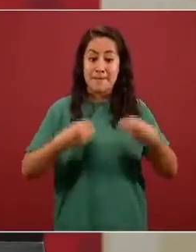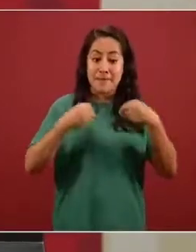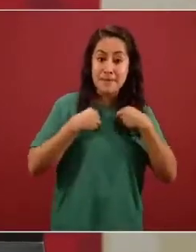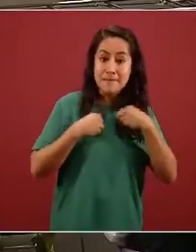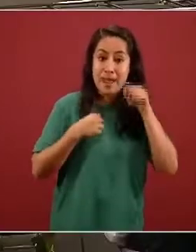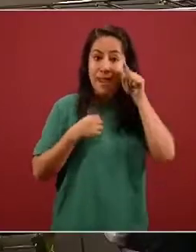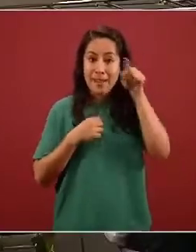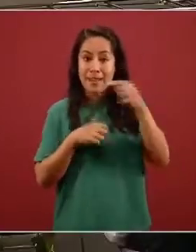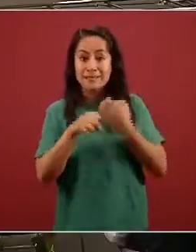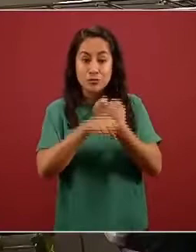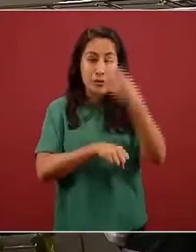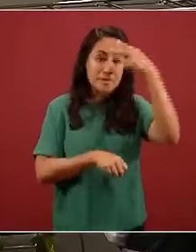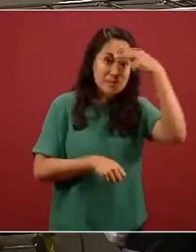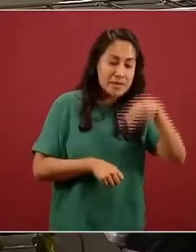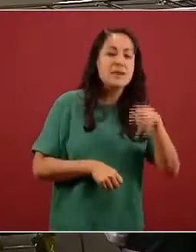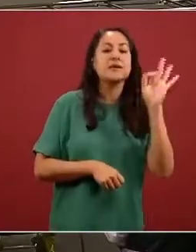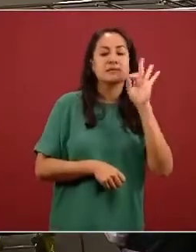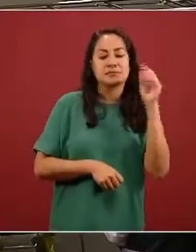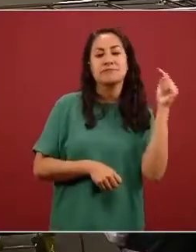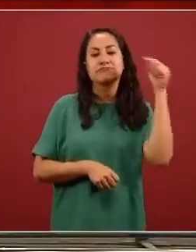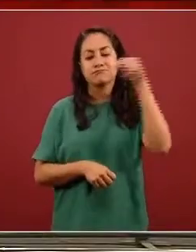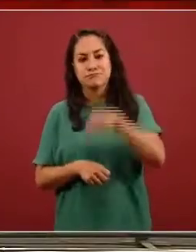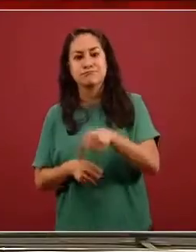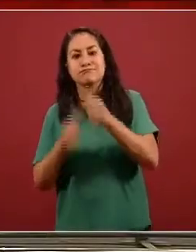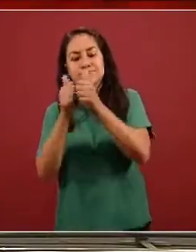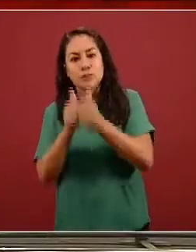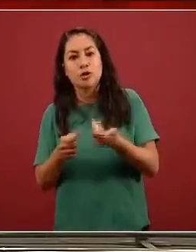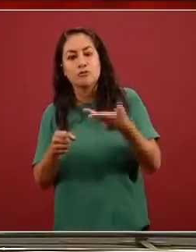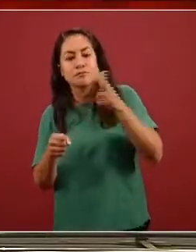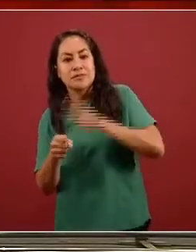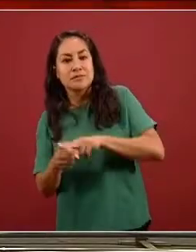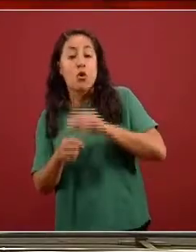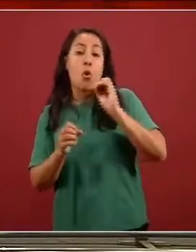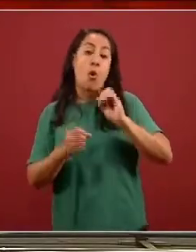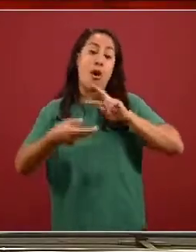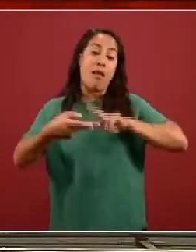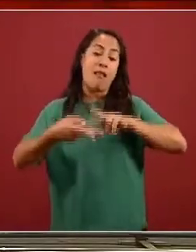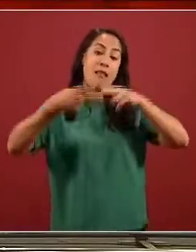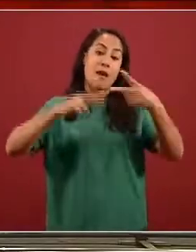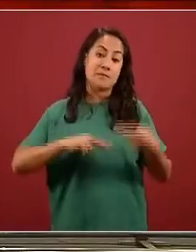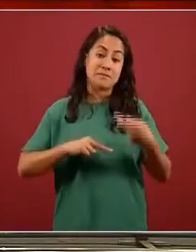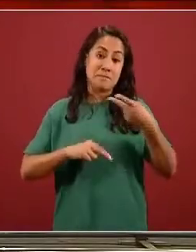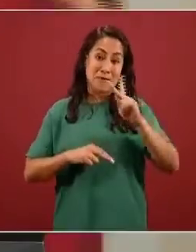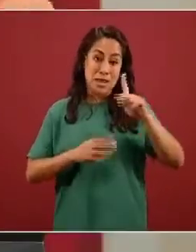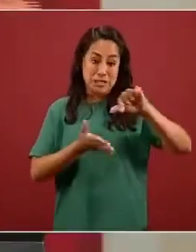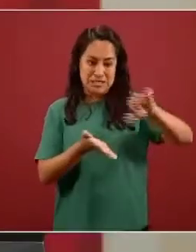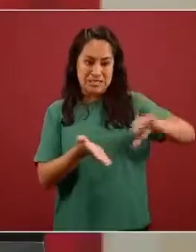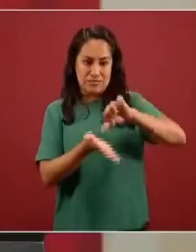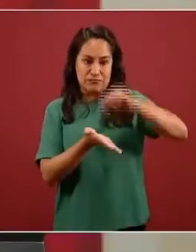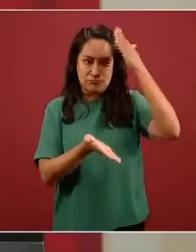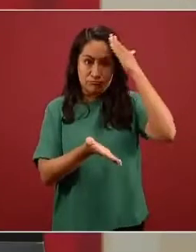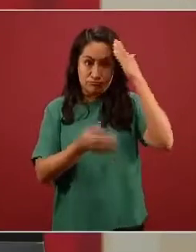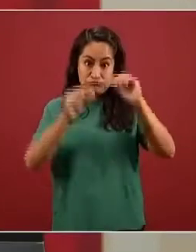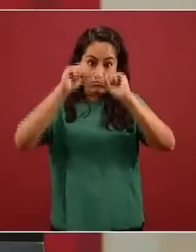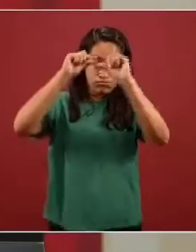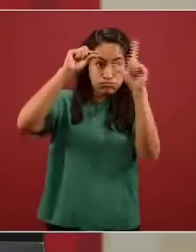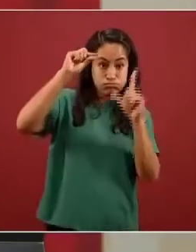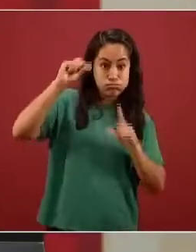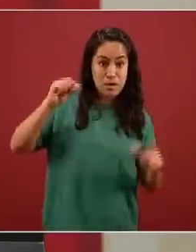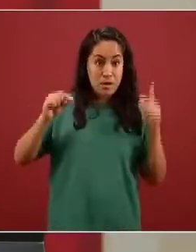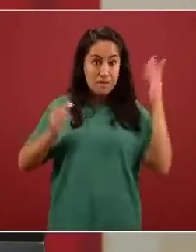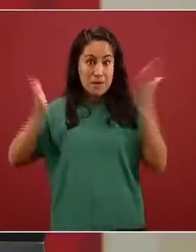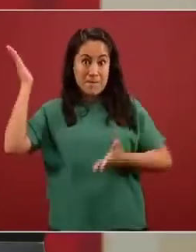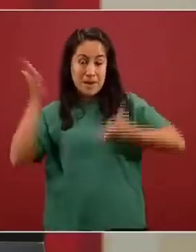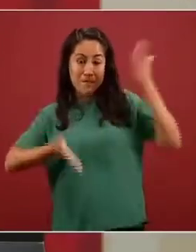estar hospitalizadas aquí y viceversa, pero es un fenómeno regional. No es que del todo el país están viniendo para acá. Como